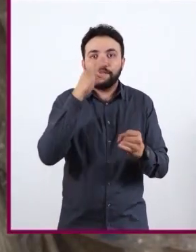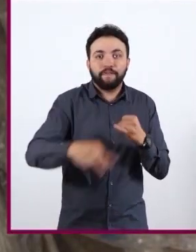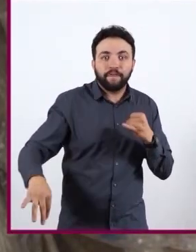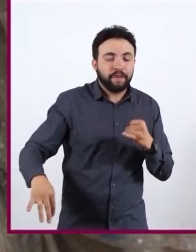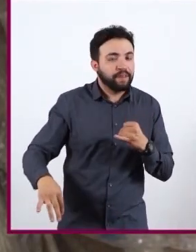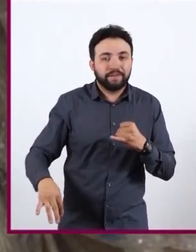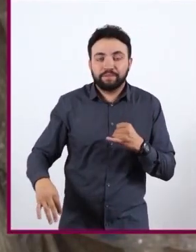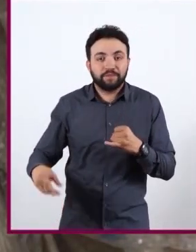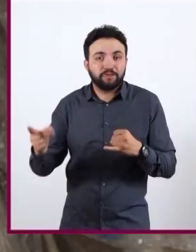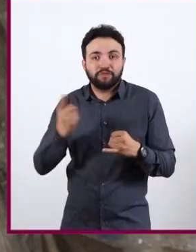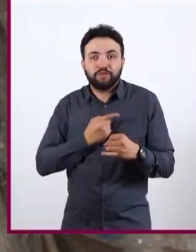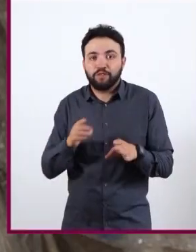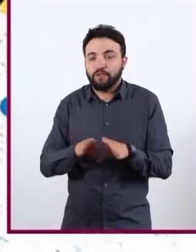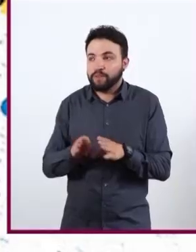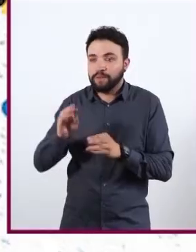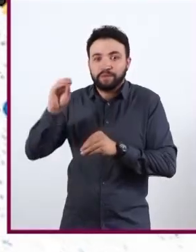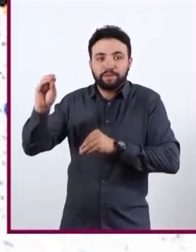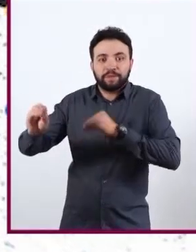la obra de arte.